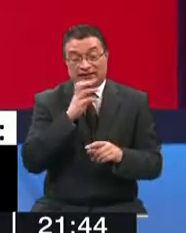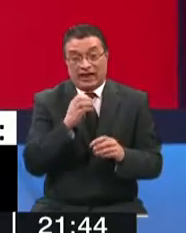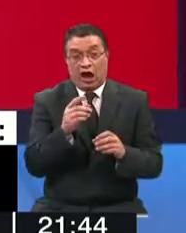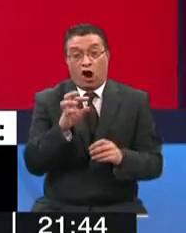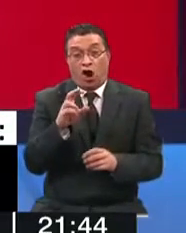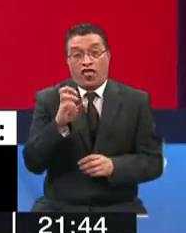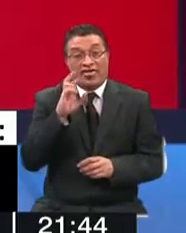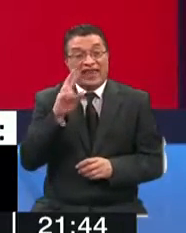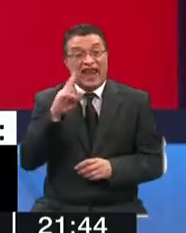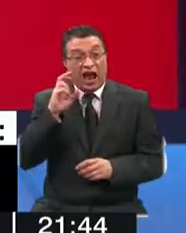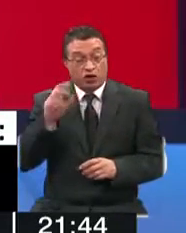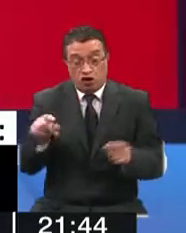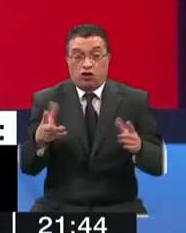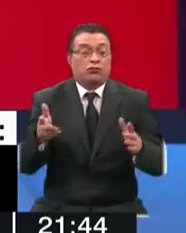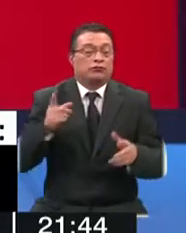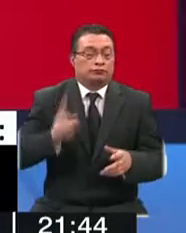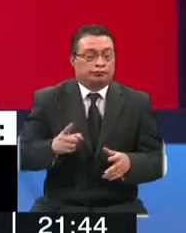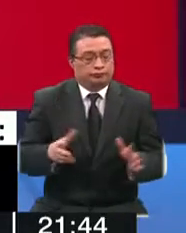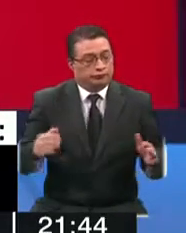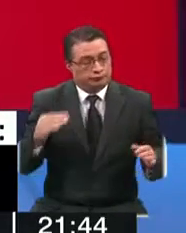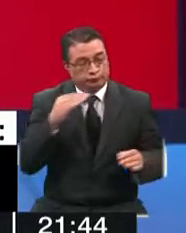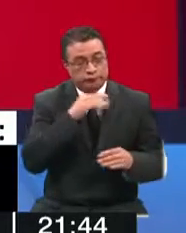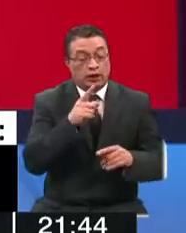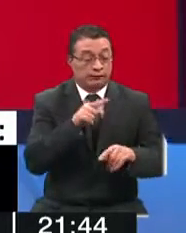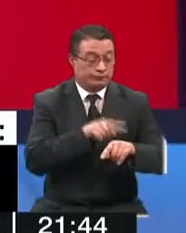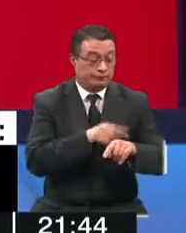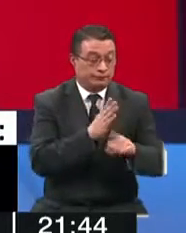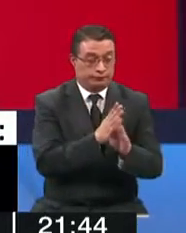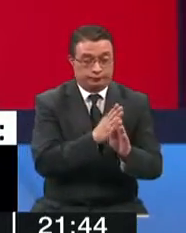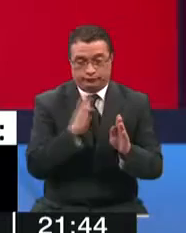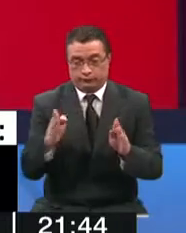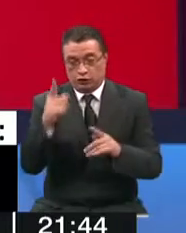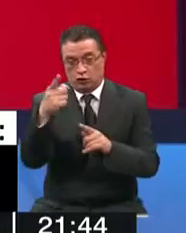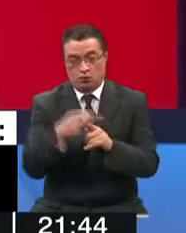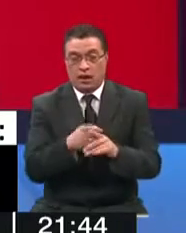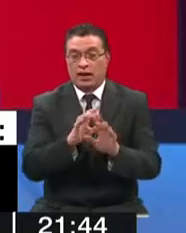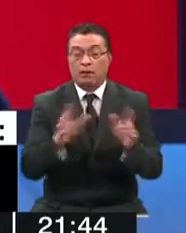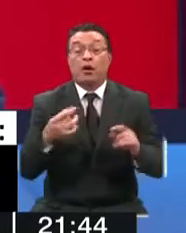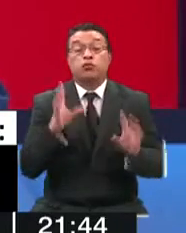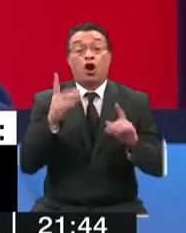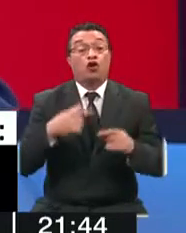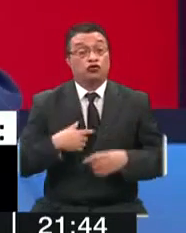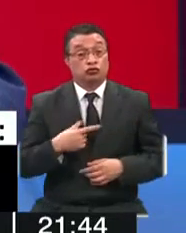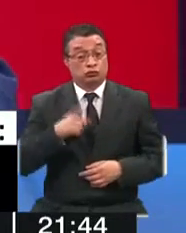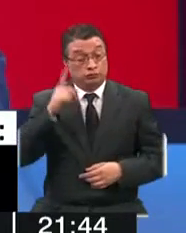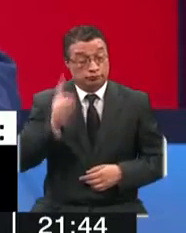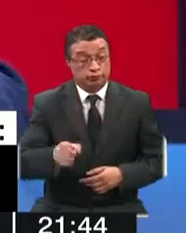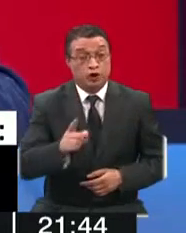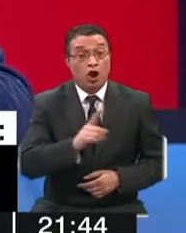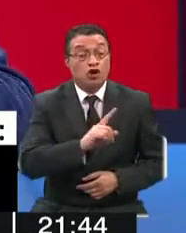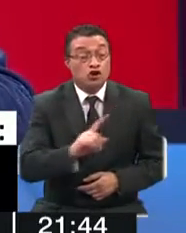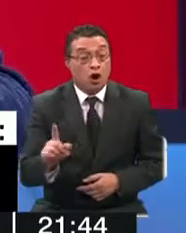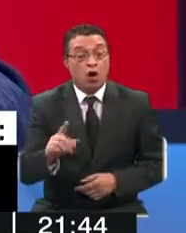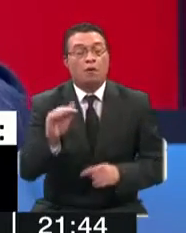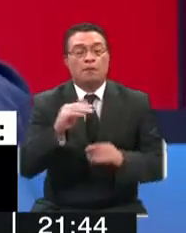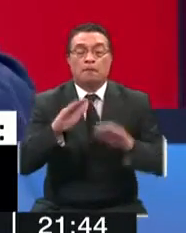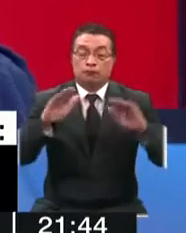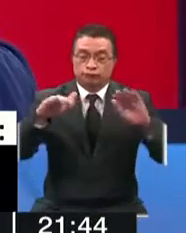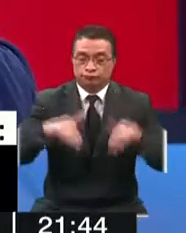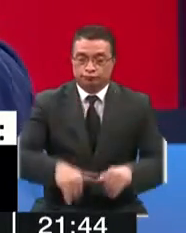poder buscar una solución en la actual situación. Si nosotros no tomamos esta decisión, el deterioro va a terminar afectando a